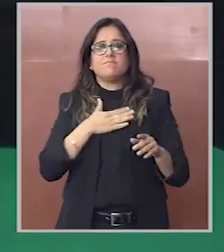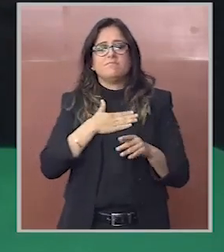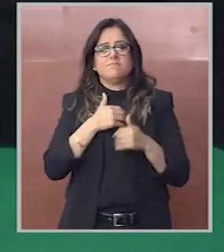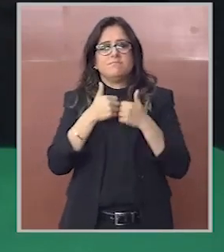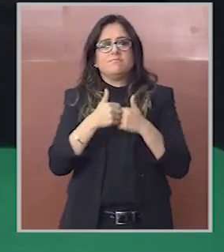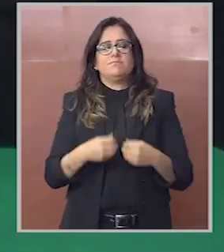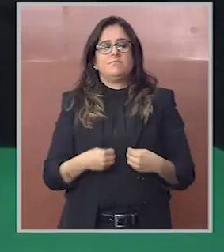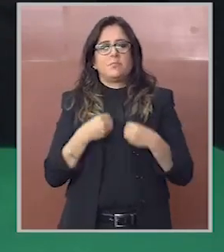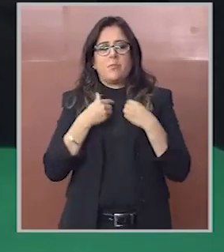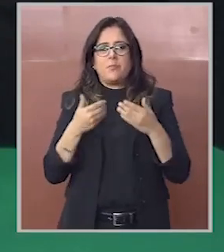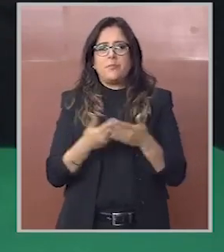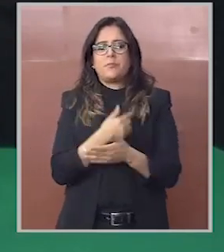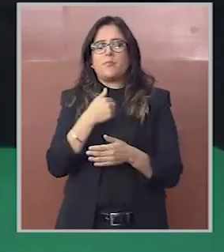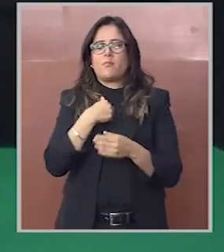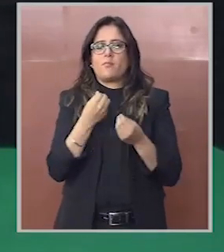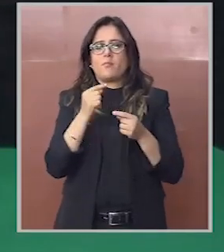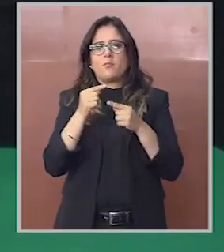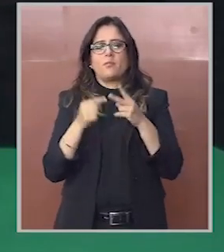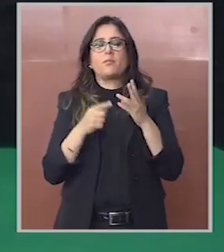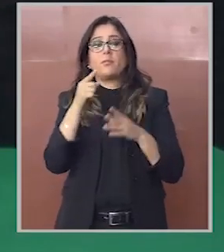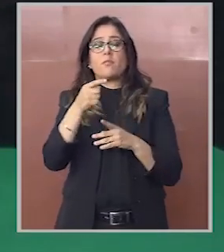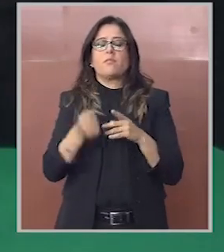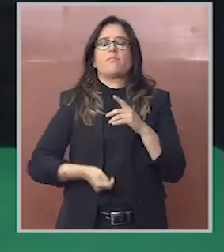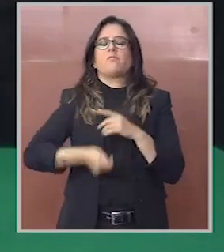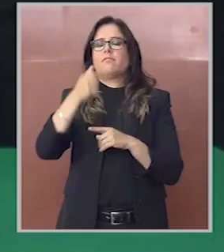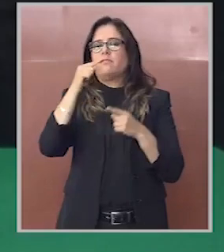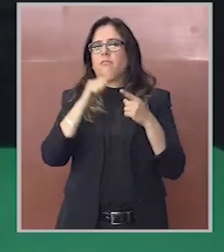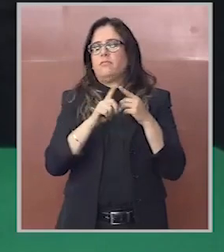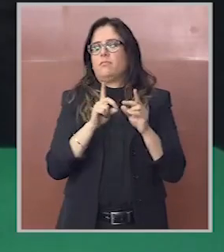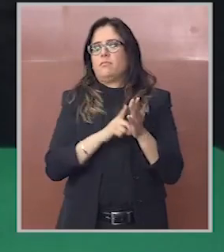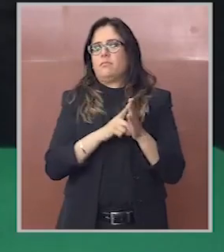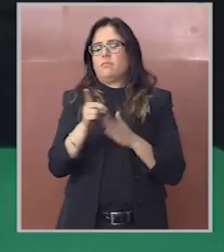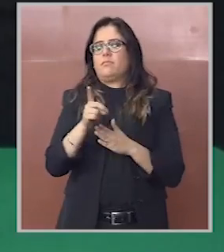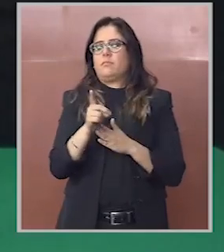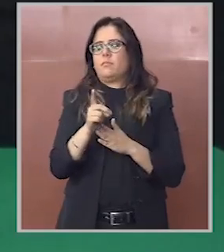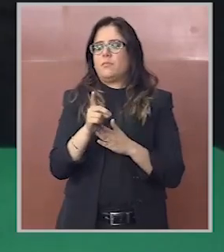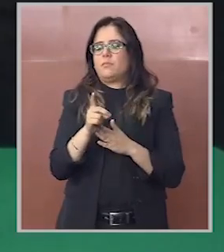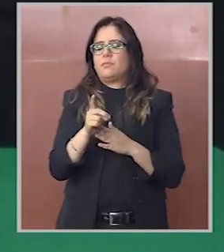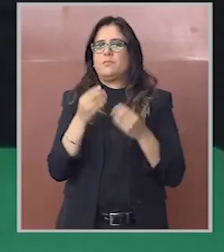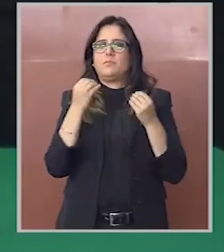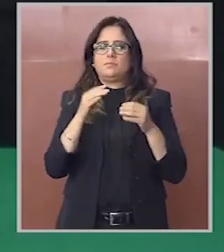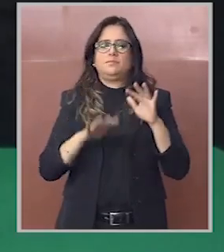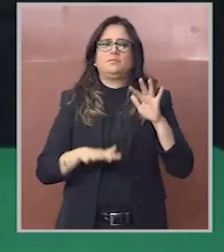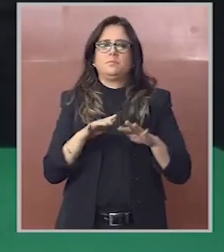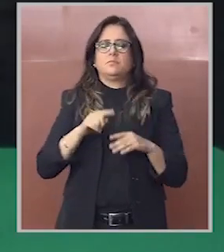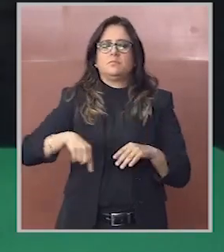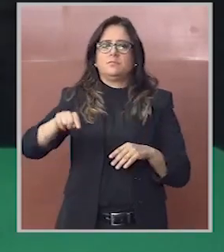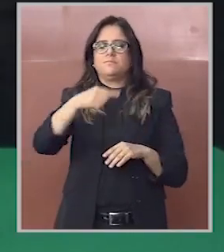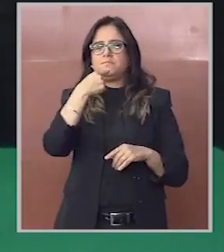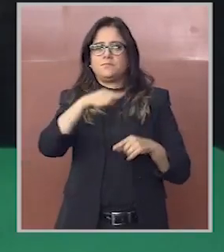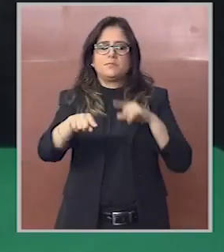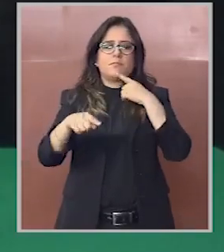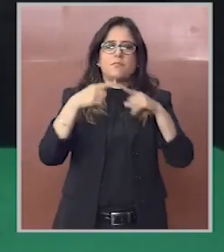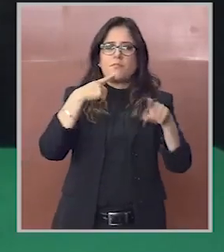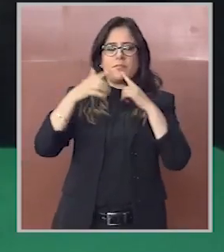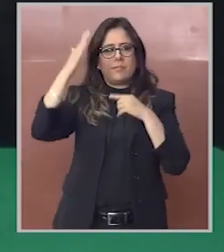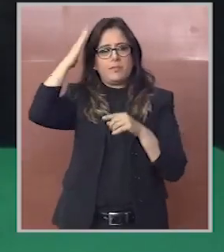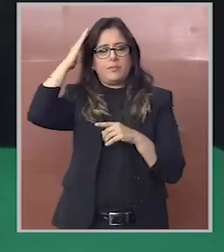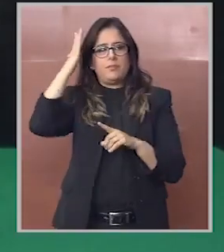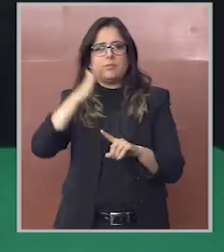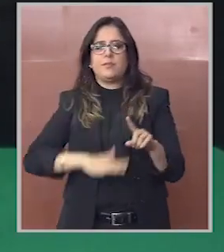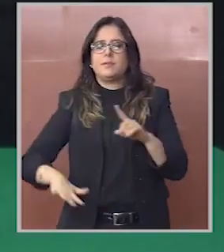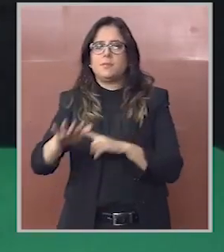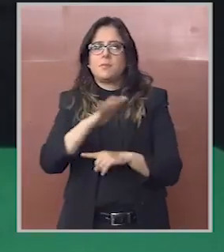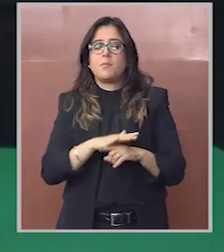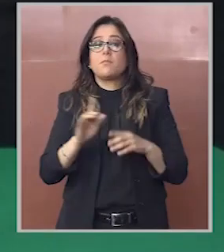derecho que muchas veces reclaman los líderes indígenas y el tercero es todo el tema del